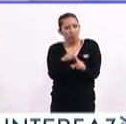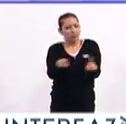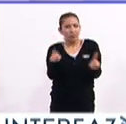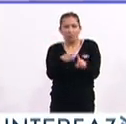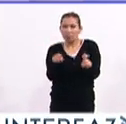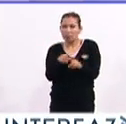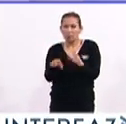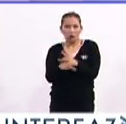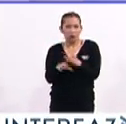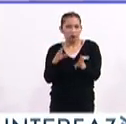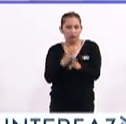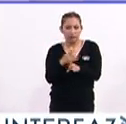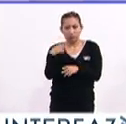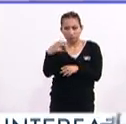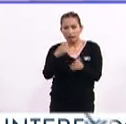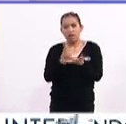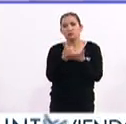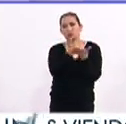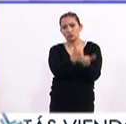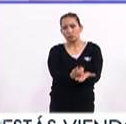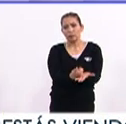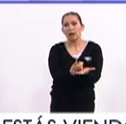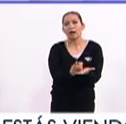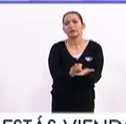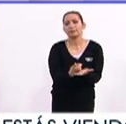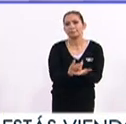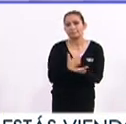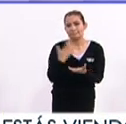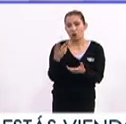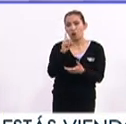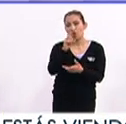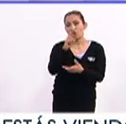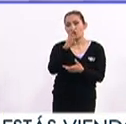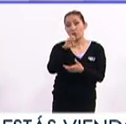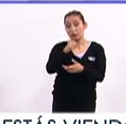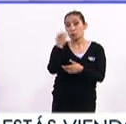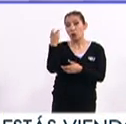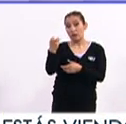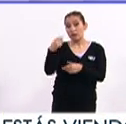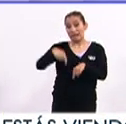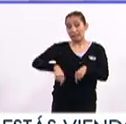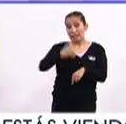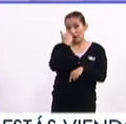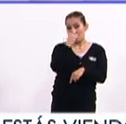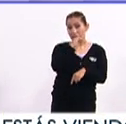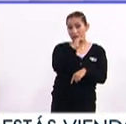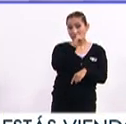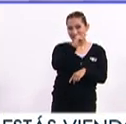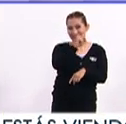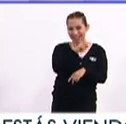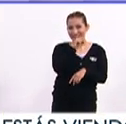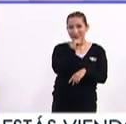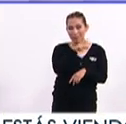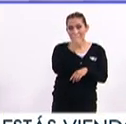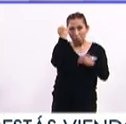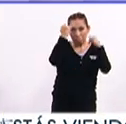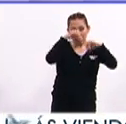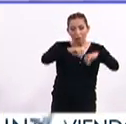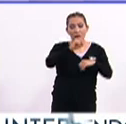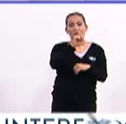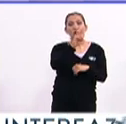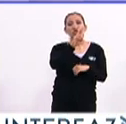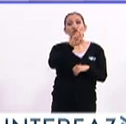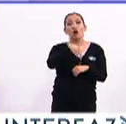muchas otras funciones o formas de utilizar los drones. Es por esto que los alumnos del Instituto Politécnico Nacional crearon un